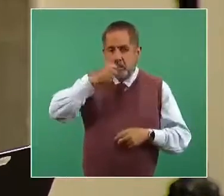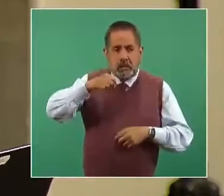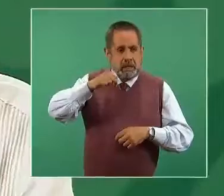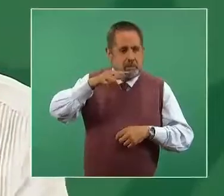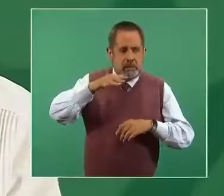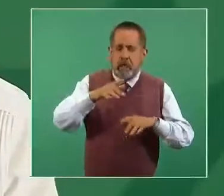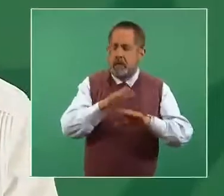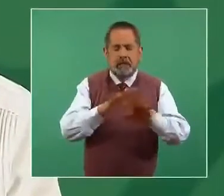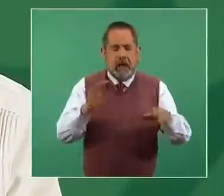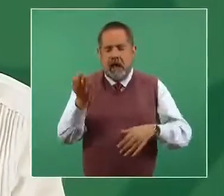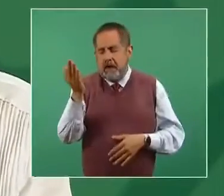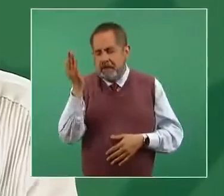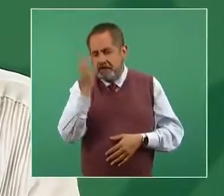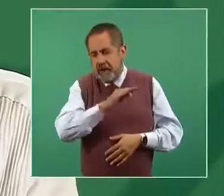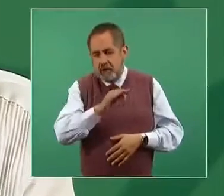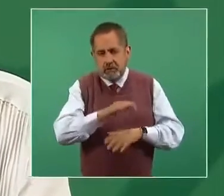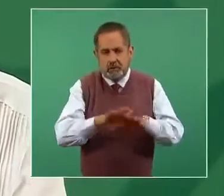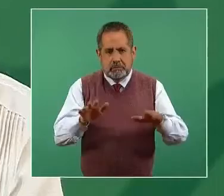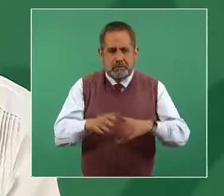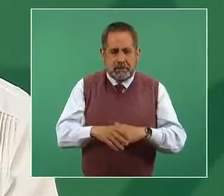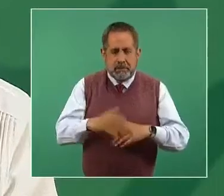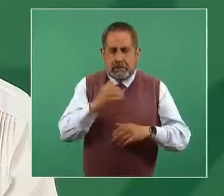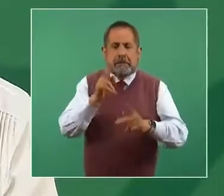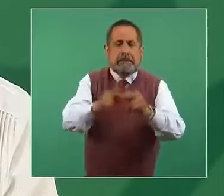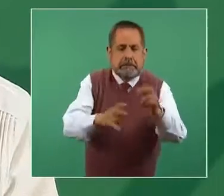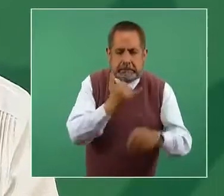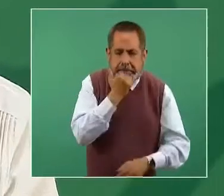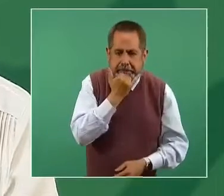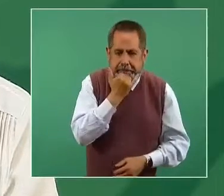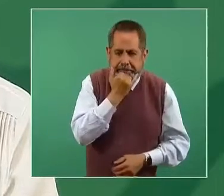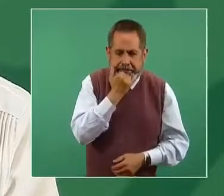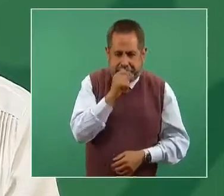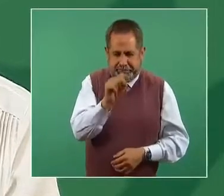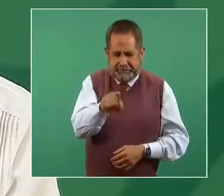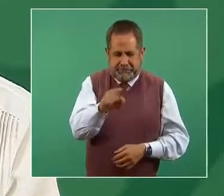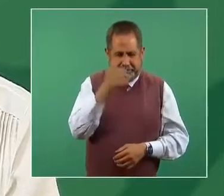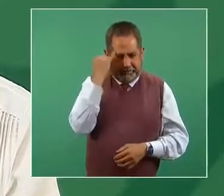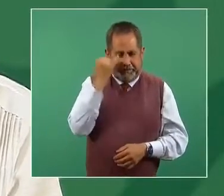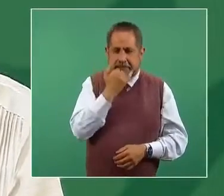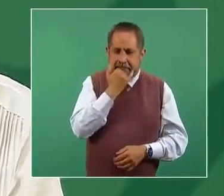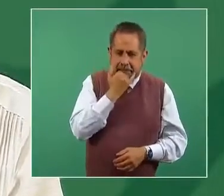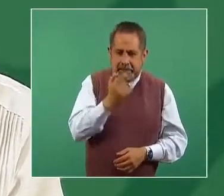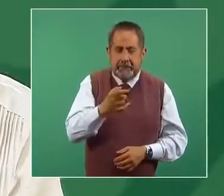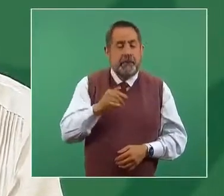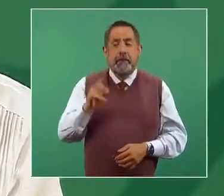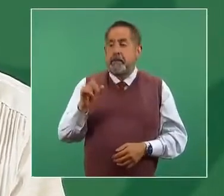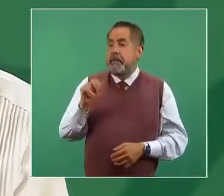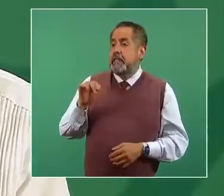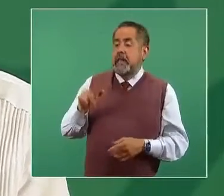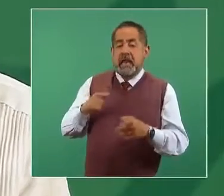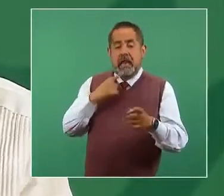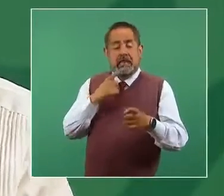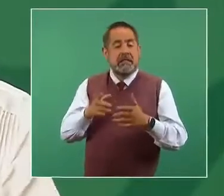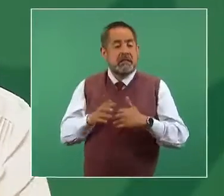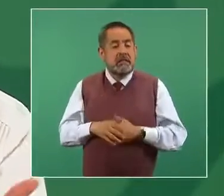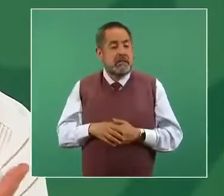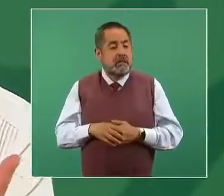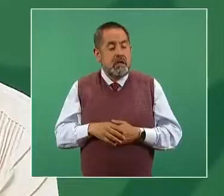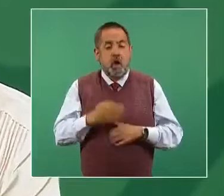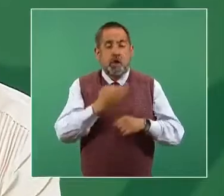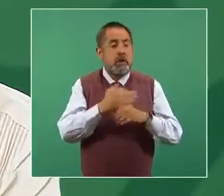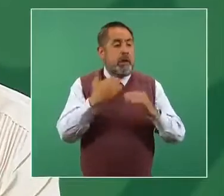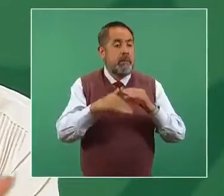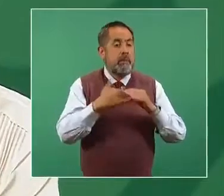mencionarlo. Parafraseo, perdón, la interrumpí. Sí. Lo que dice Daniela Pastrana de pie de página es que ha